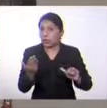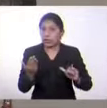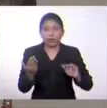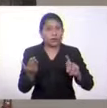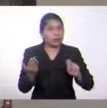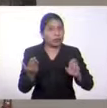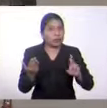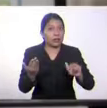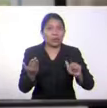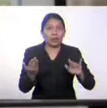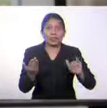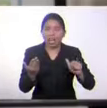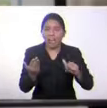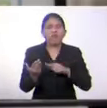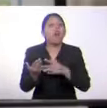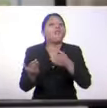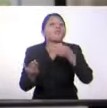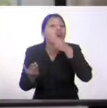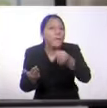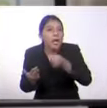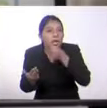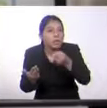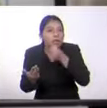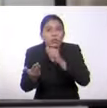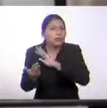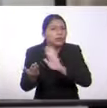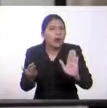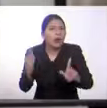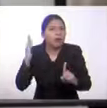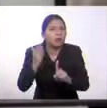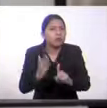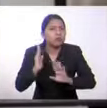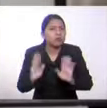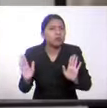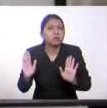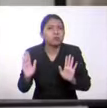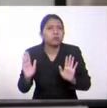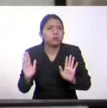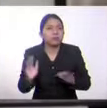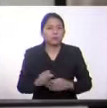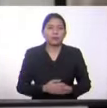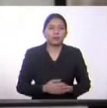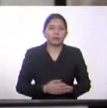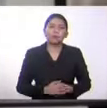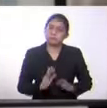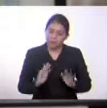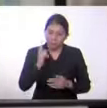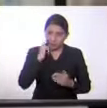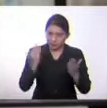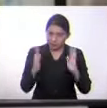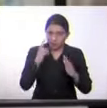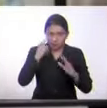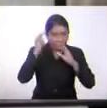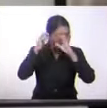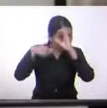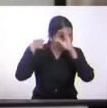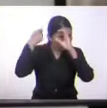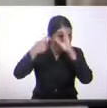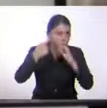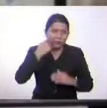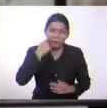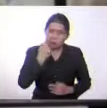es informar, por lo cual cumple con la función referencial del lenguaje. Ahora veamos un video donde